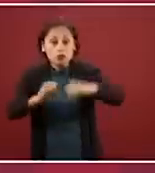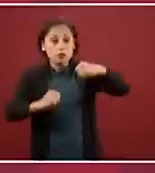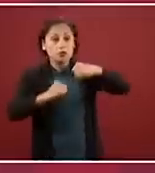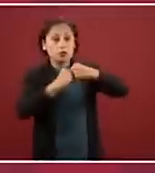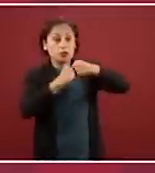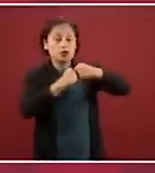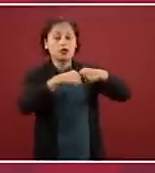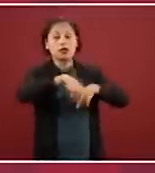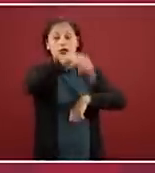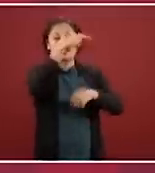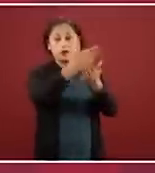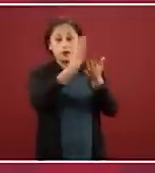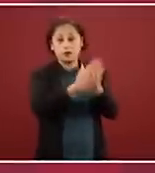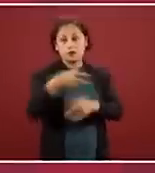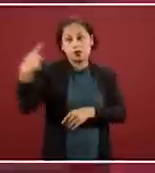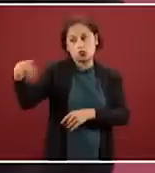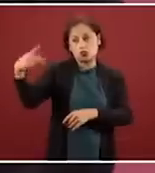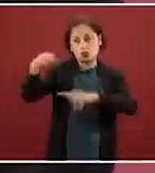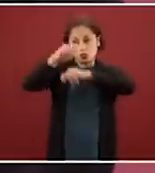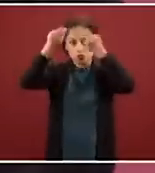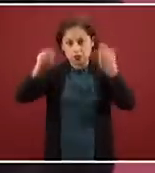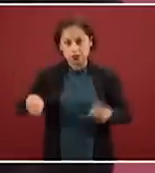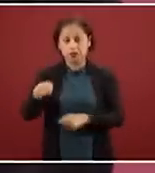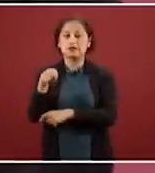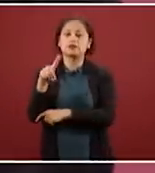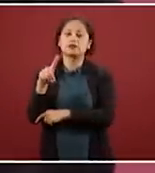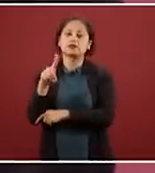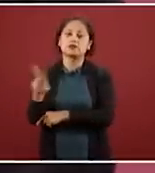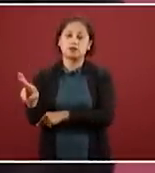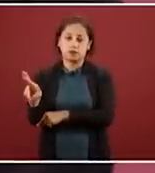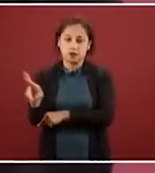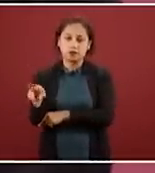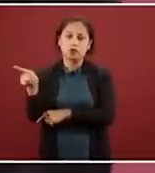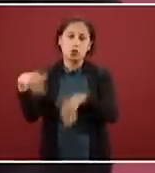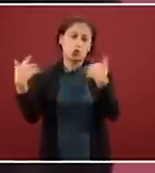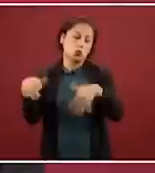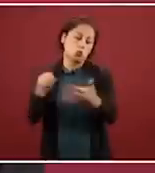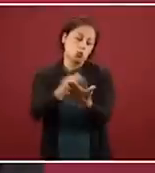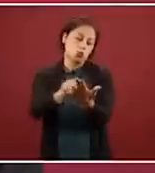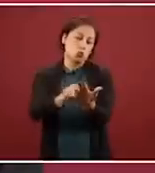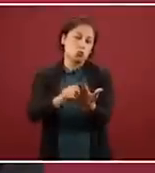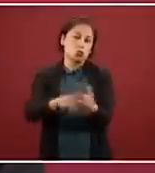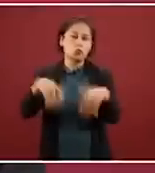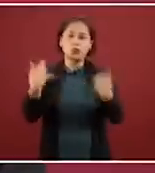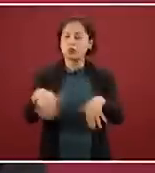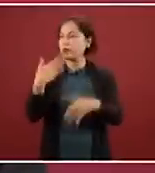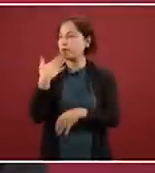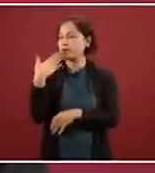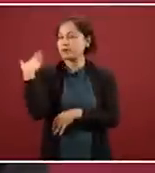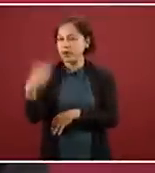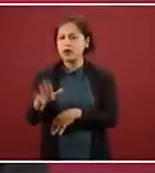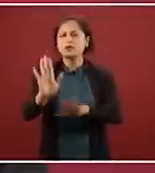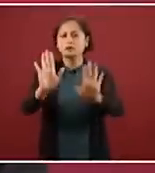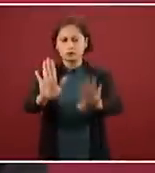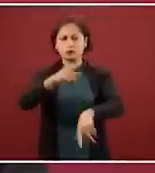tesis de doctorado, es un libro de primer orden. Vamos a invitarlo a